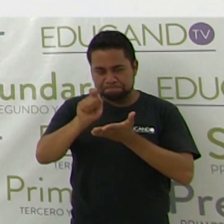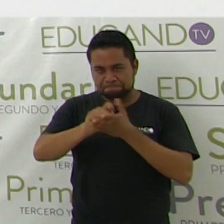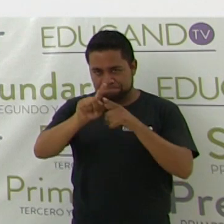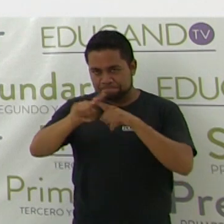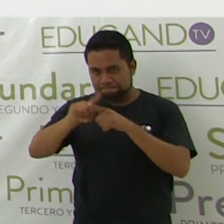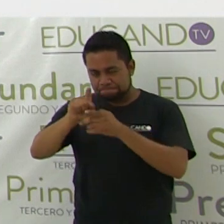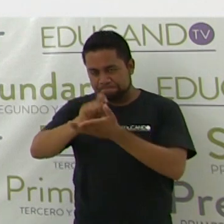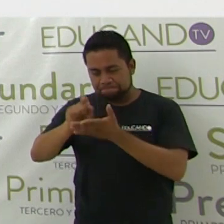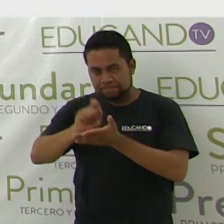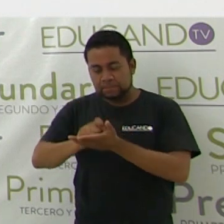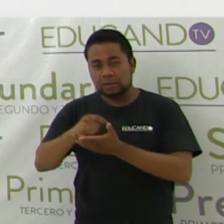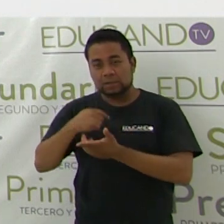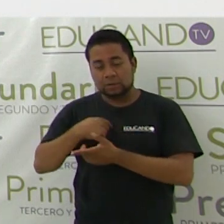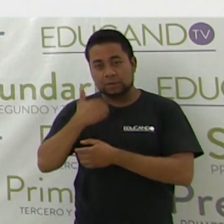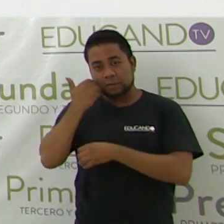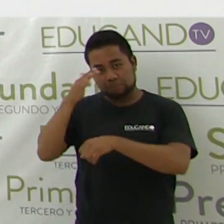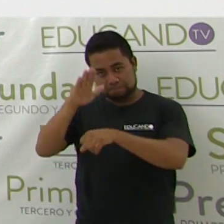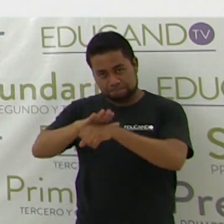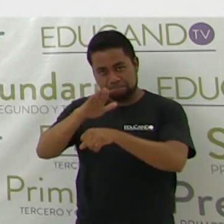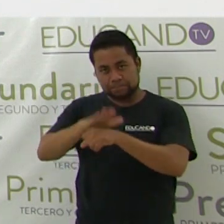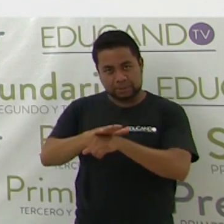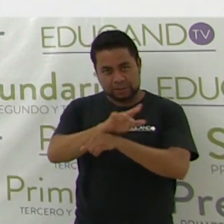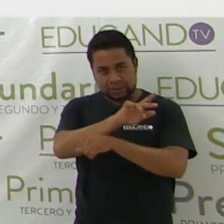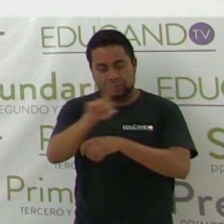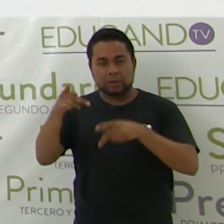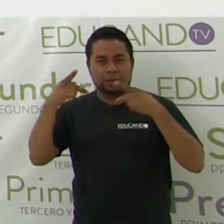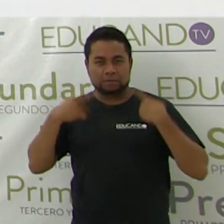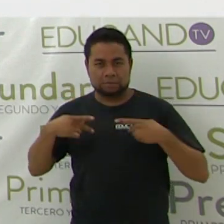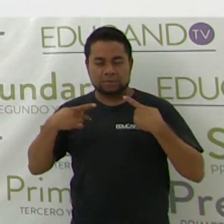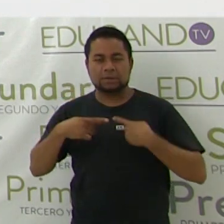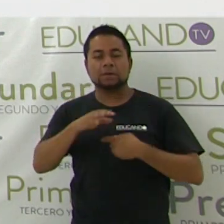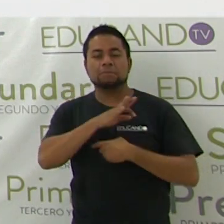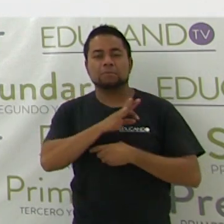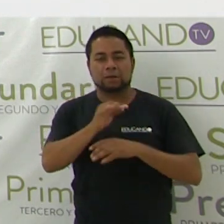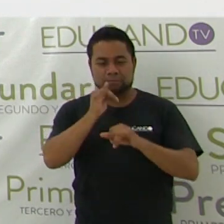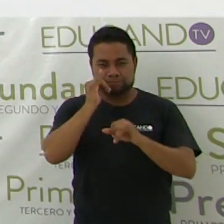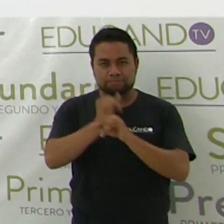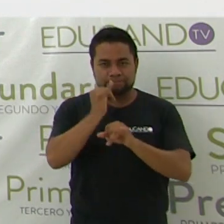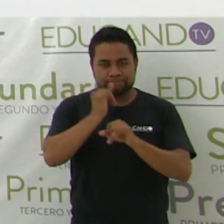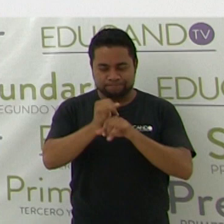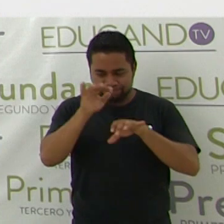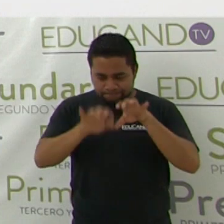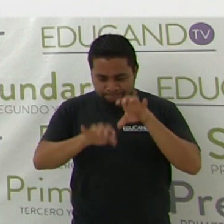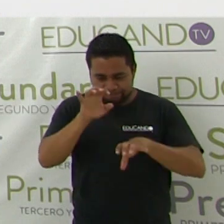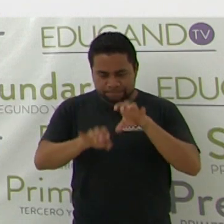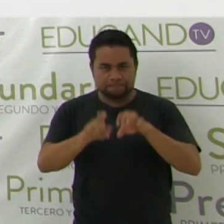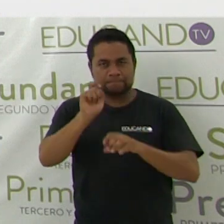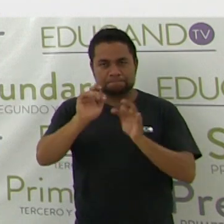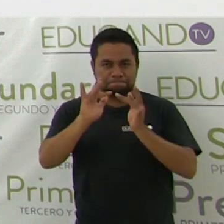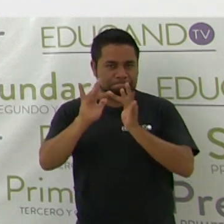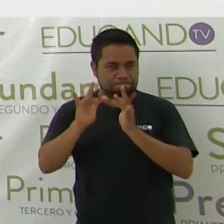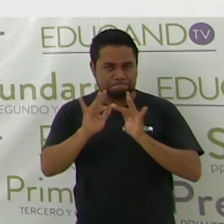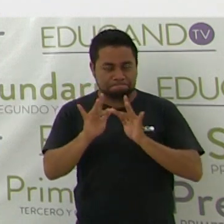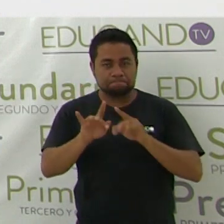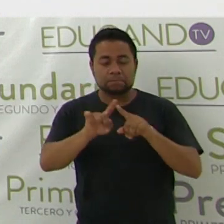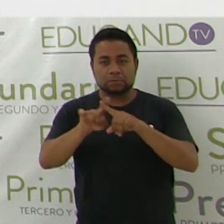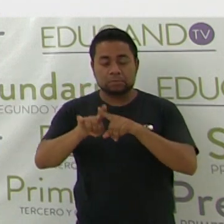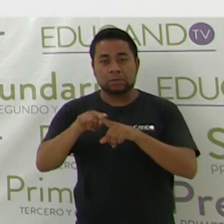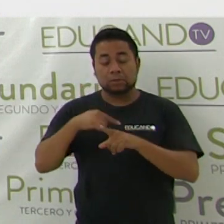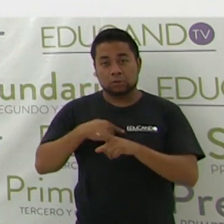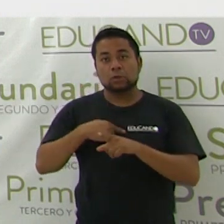escritos, quiero invitarlos a todos y a todas a que nos visiten en nuestras redes sociales. En especial